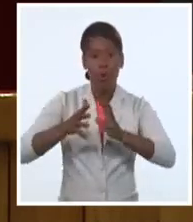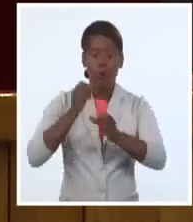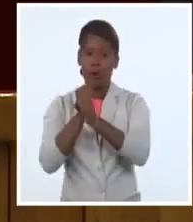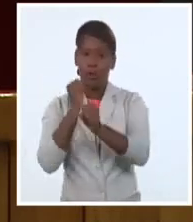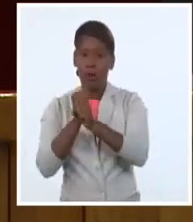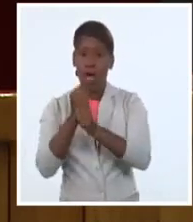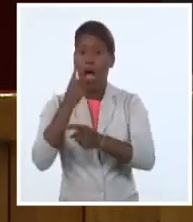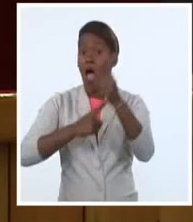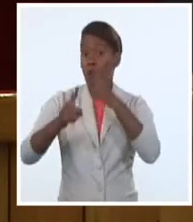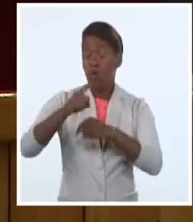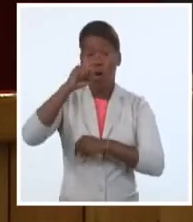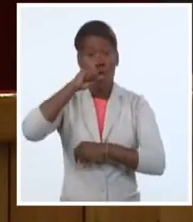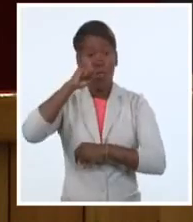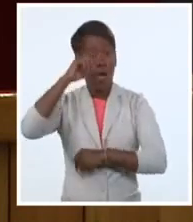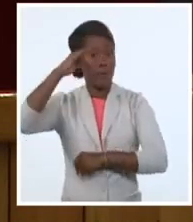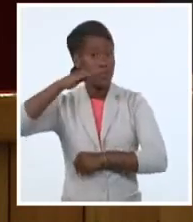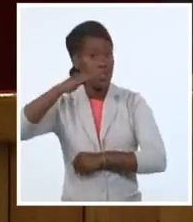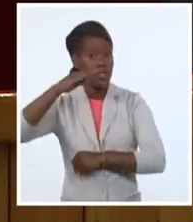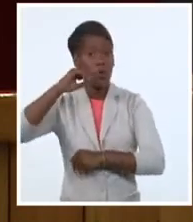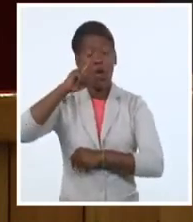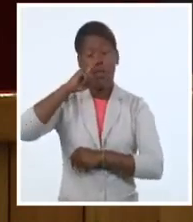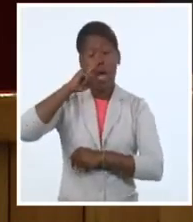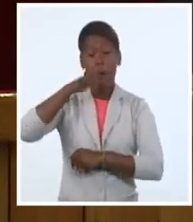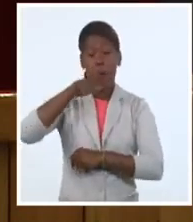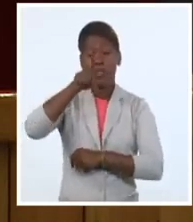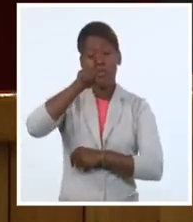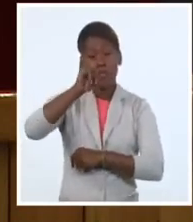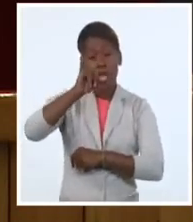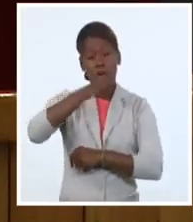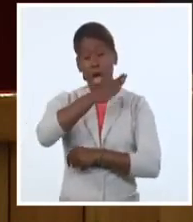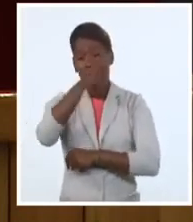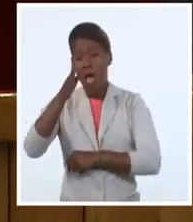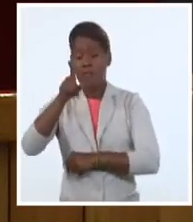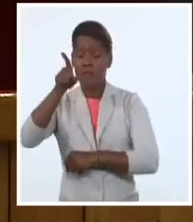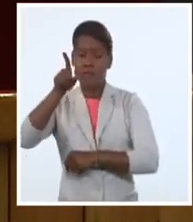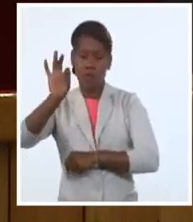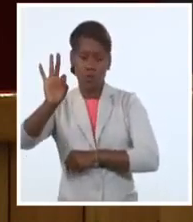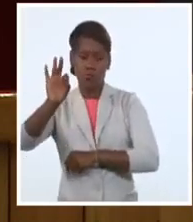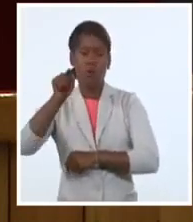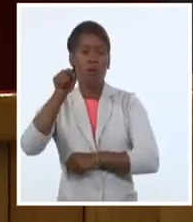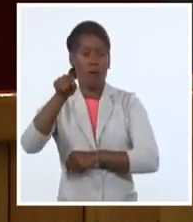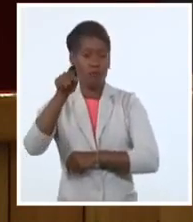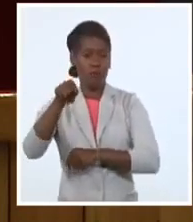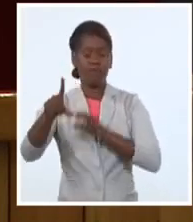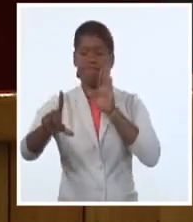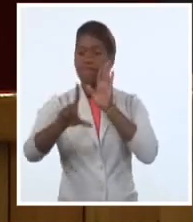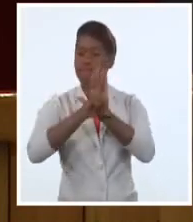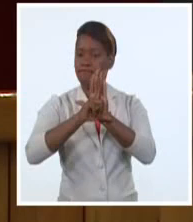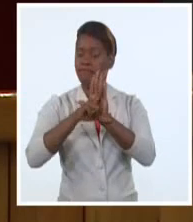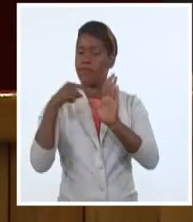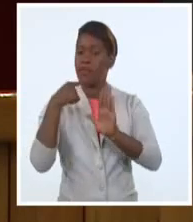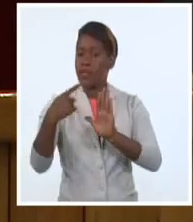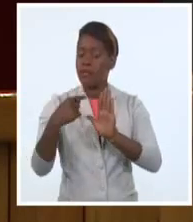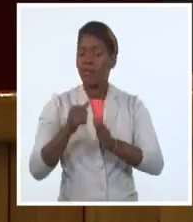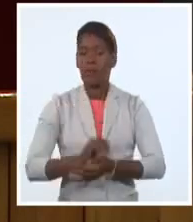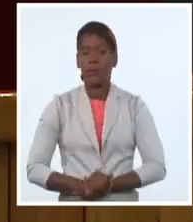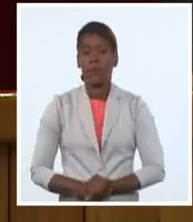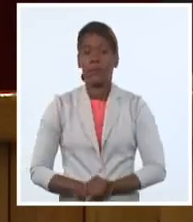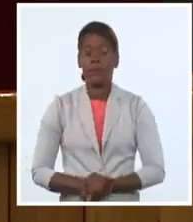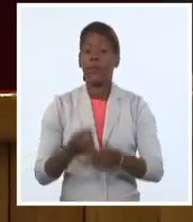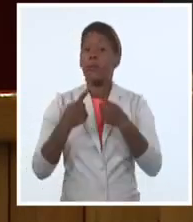acusadas con edades entre los 16 y 18 años. Significativa resulta la asistencia letrada desde el inicio